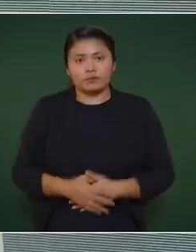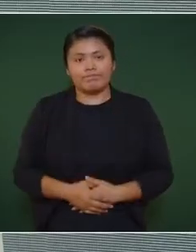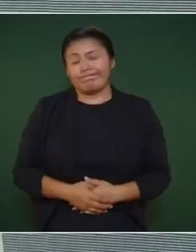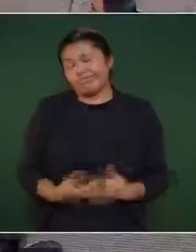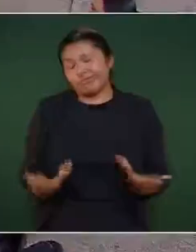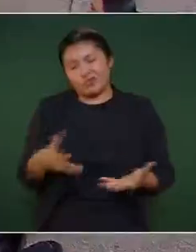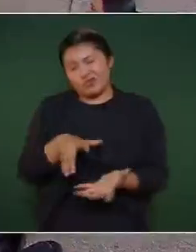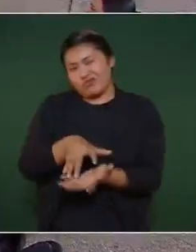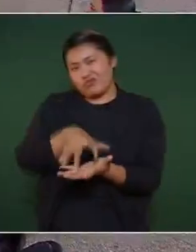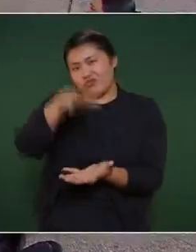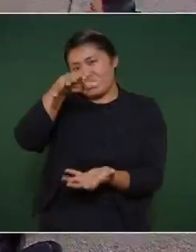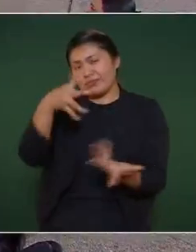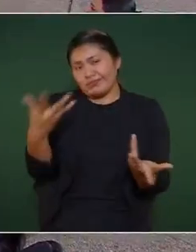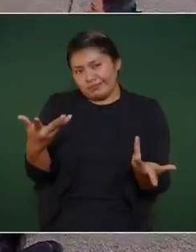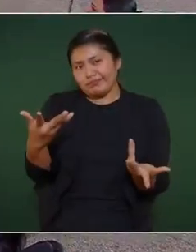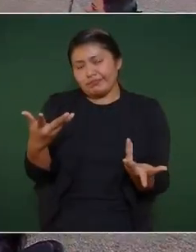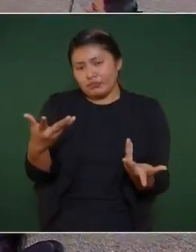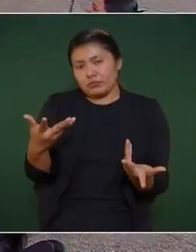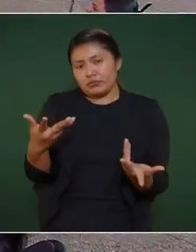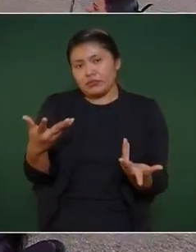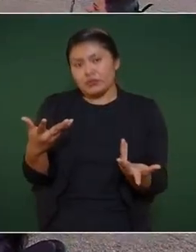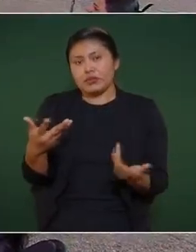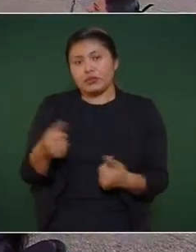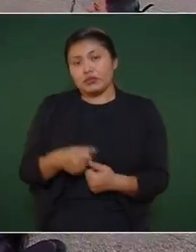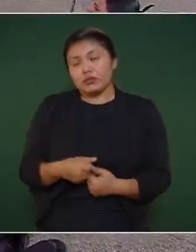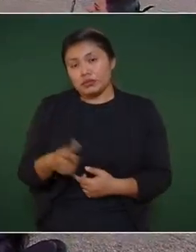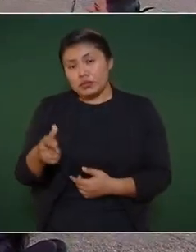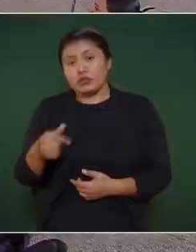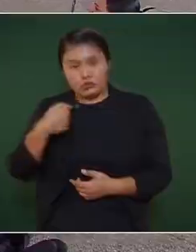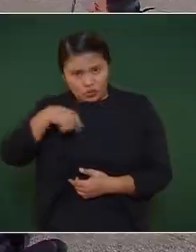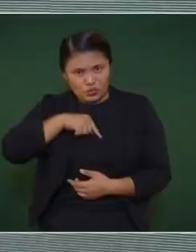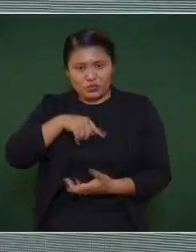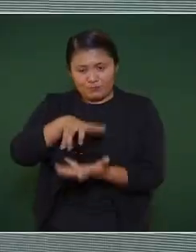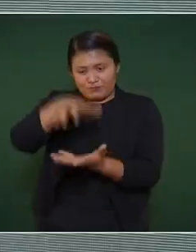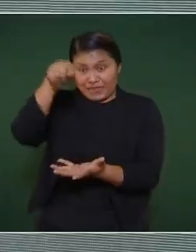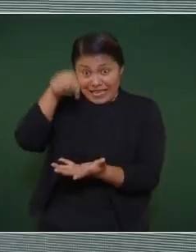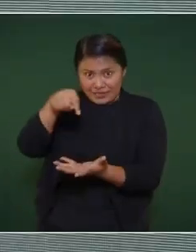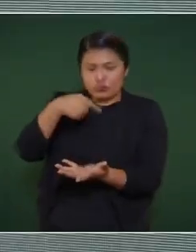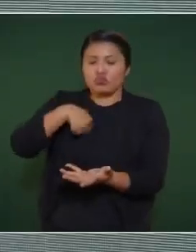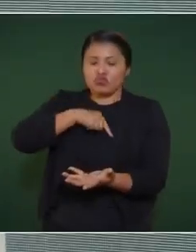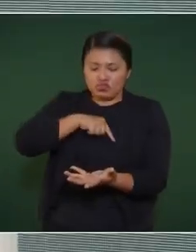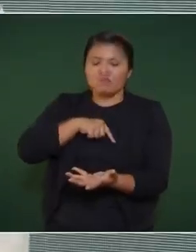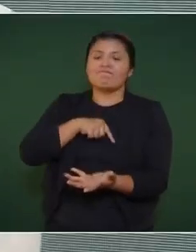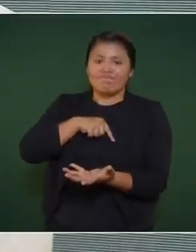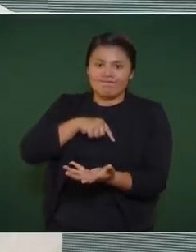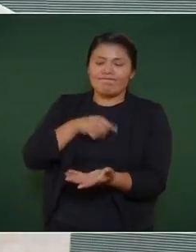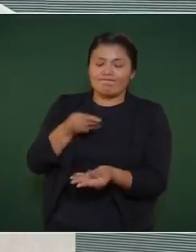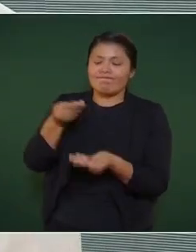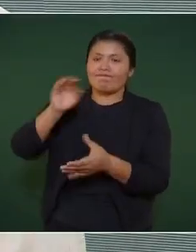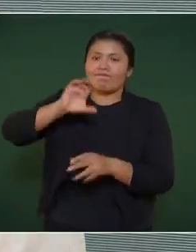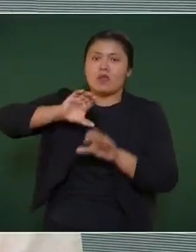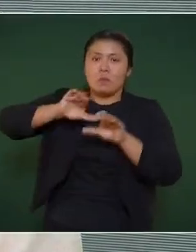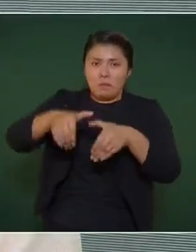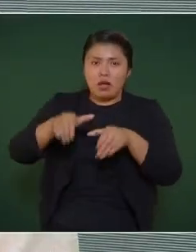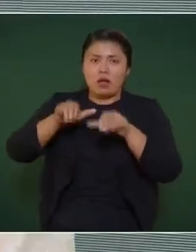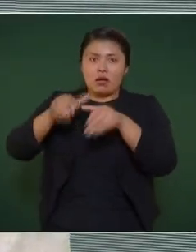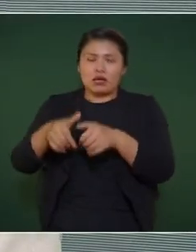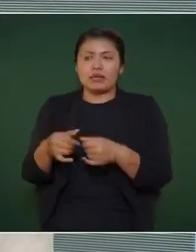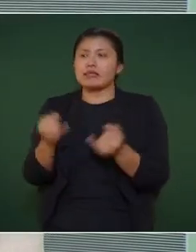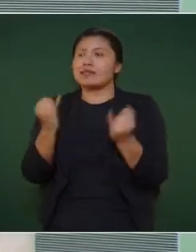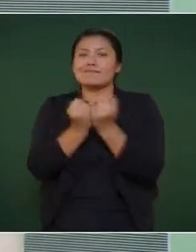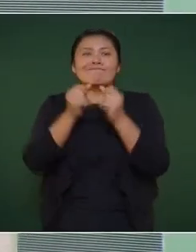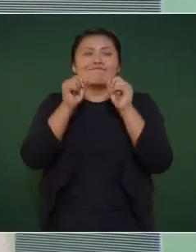muchísimos que se van a contratar. Lo mismo en el caso de los medicamentos,